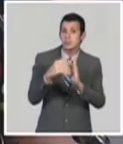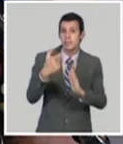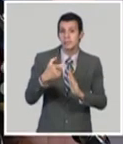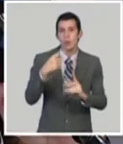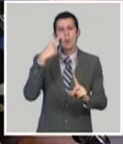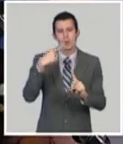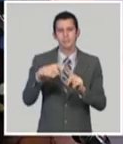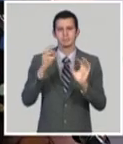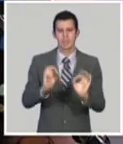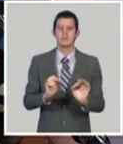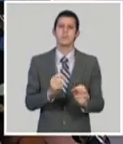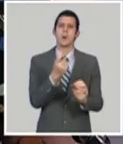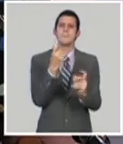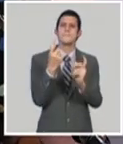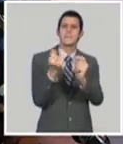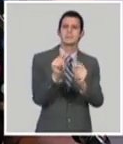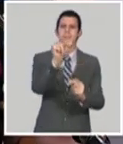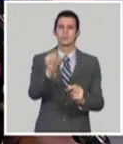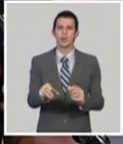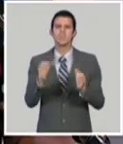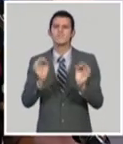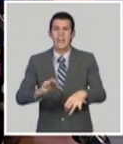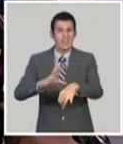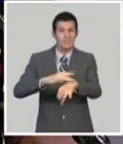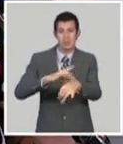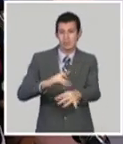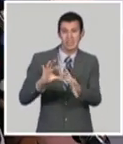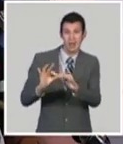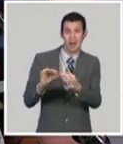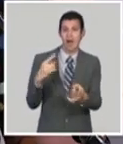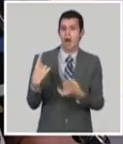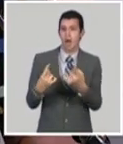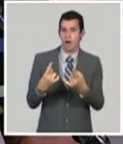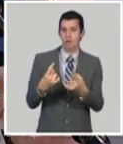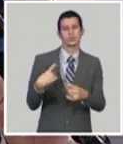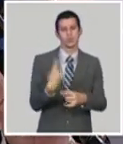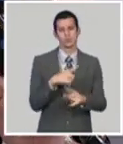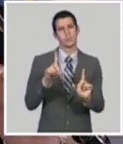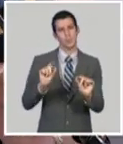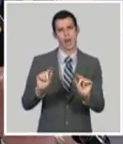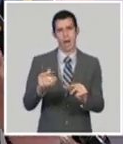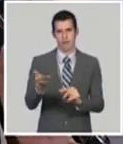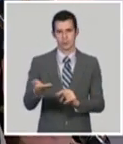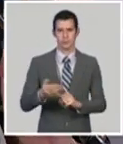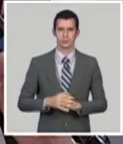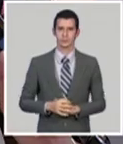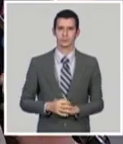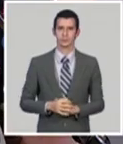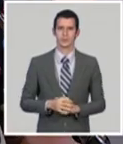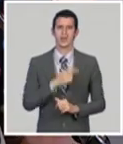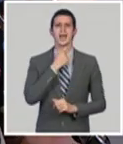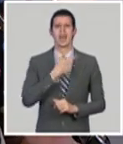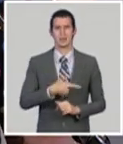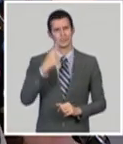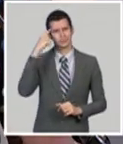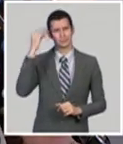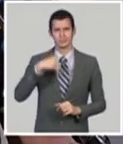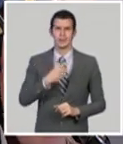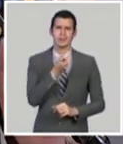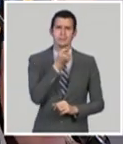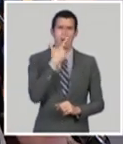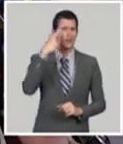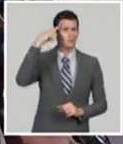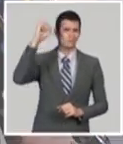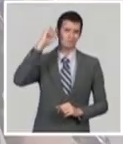por ejemplo te pongo el ejemplo del ácido acetilsalicílico que tenía un precio la llamada aspirina de